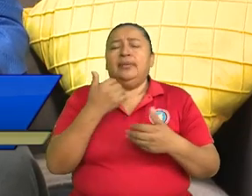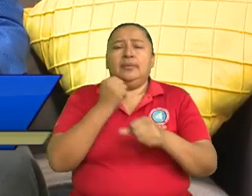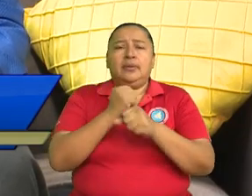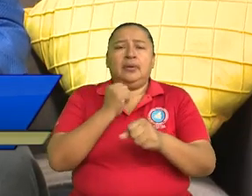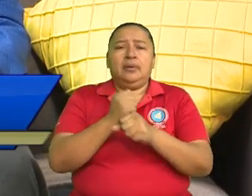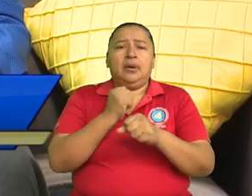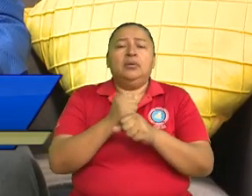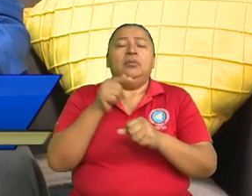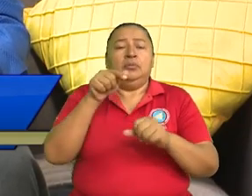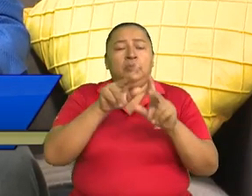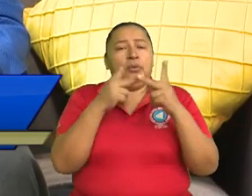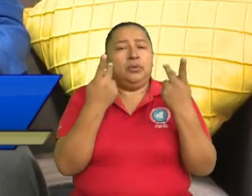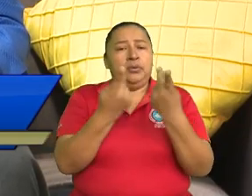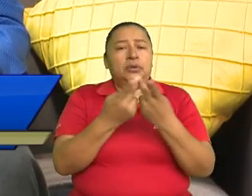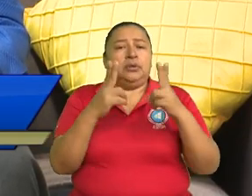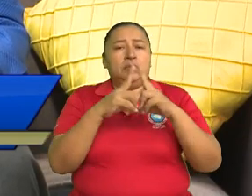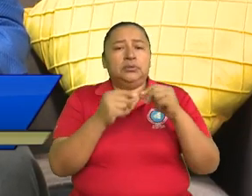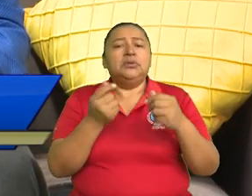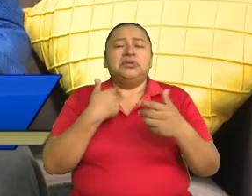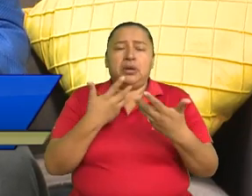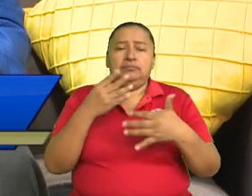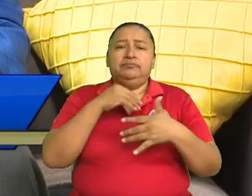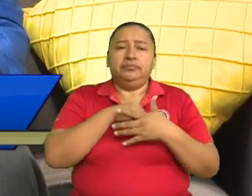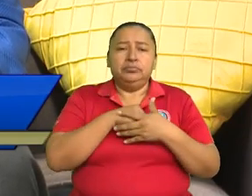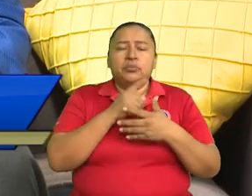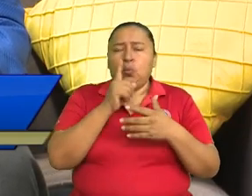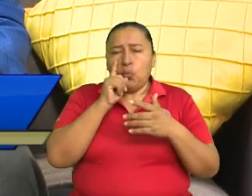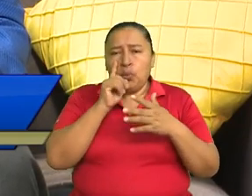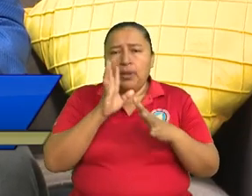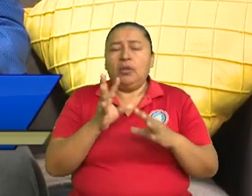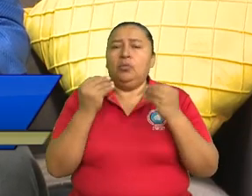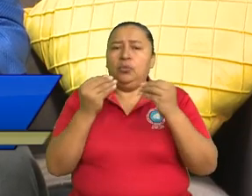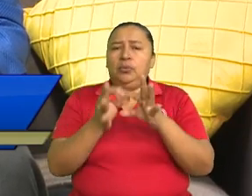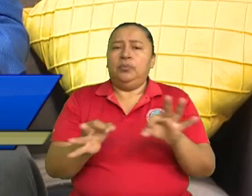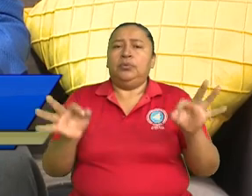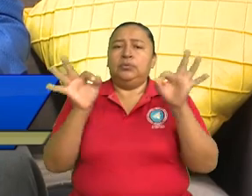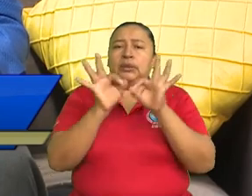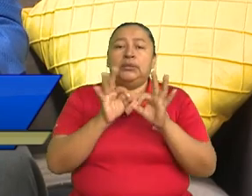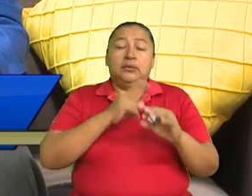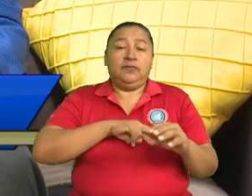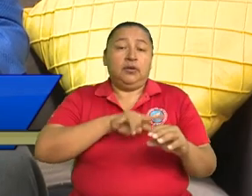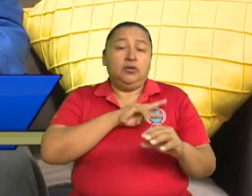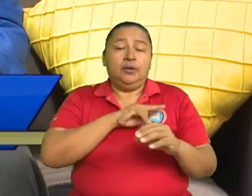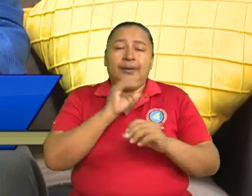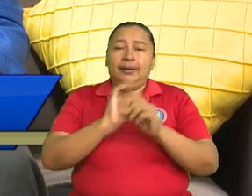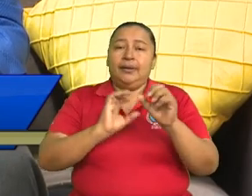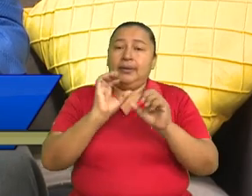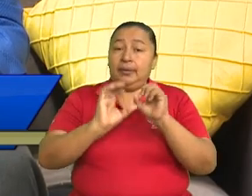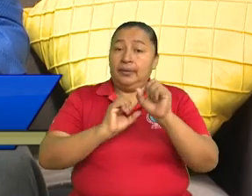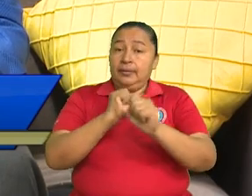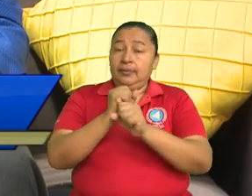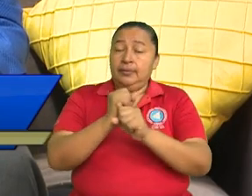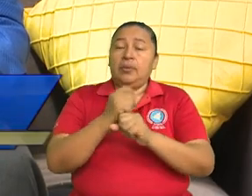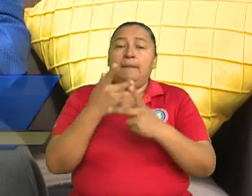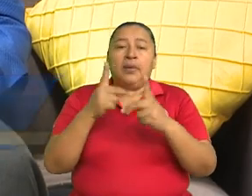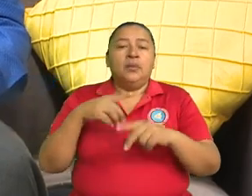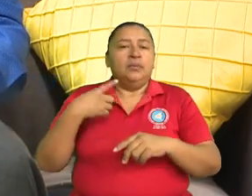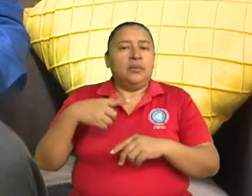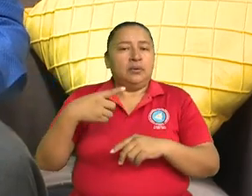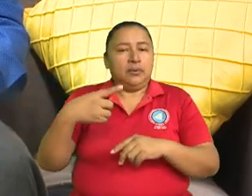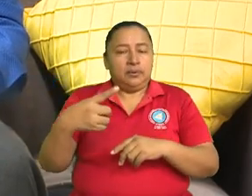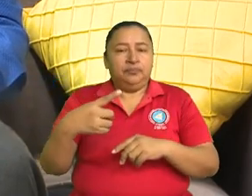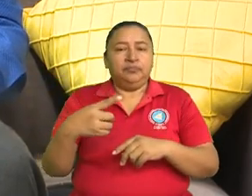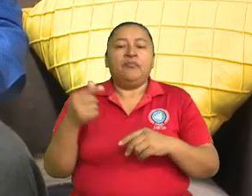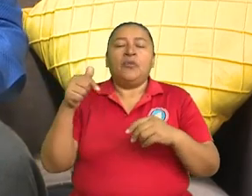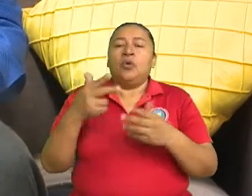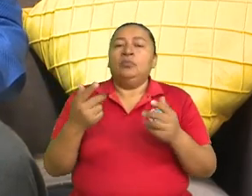en su corazón y que el pueblo nicaragüense atesora como un principio y baluarte año con año, pero también día con día.